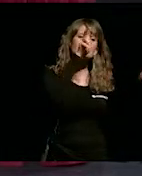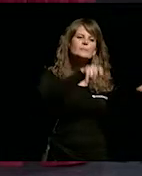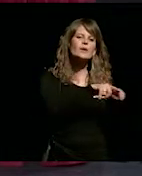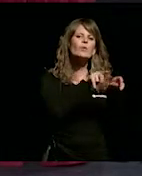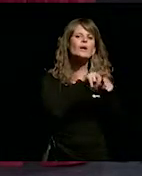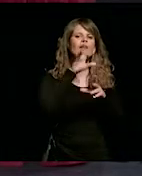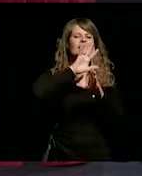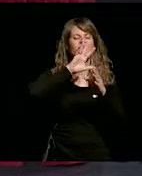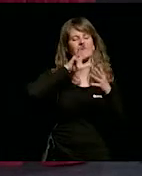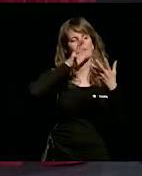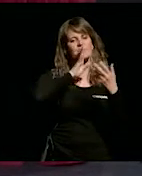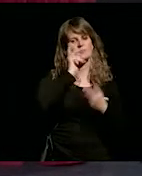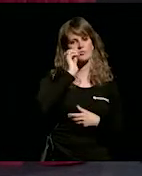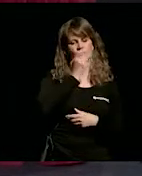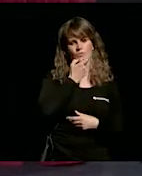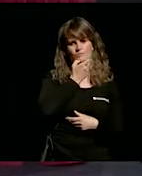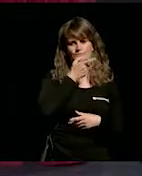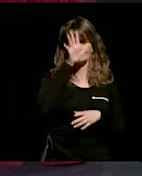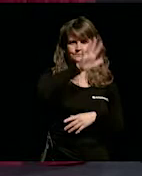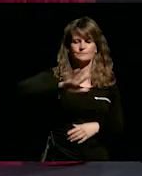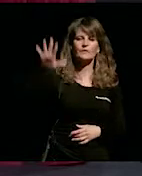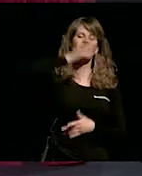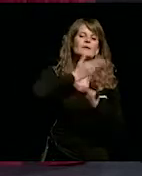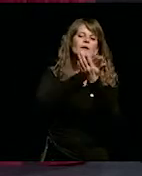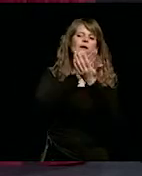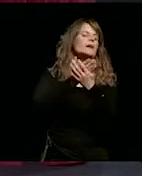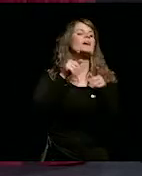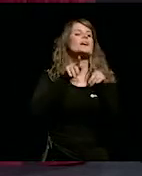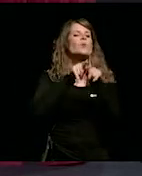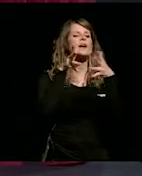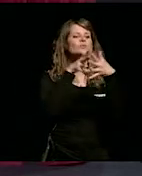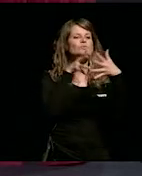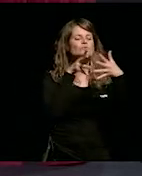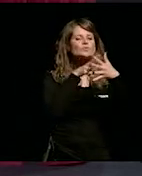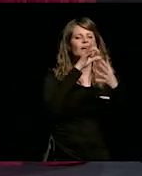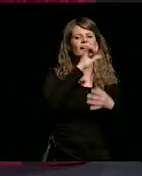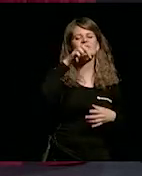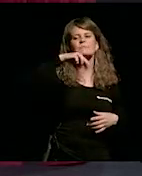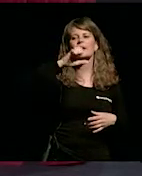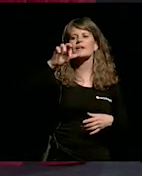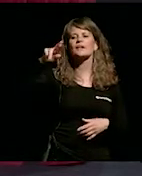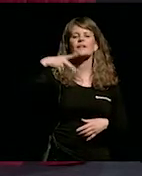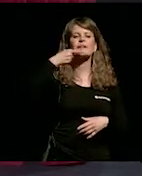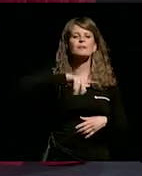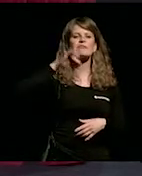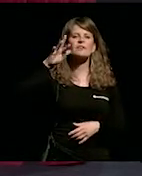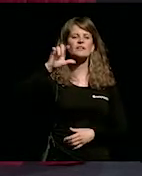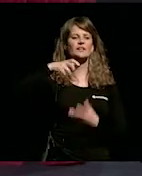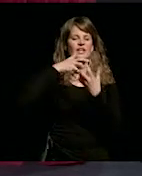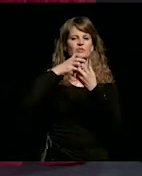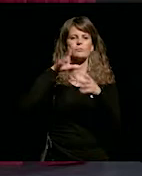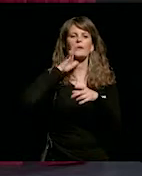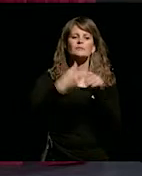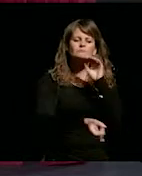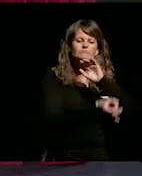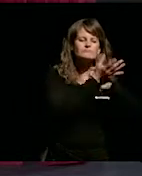otras fundaciones y estructuras, incluyendo la Esmer Fairbairn Foundation y la Claire Duffield Foundation, para poder montar